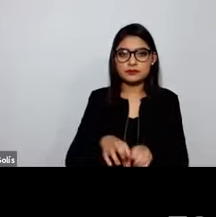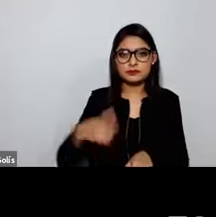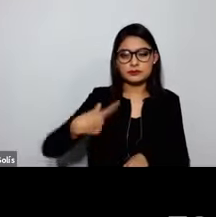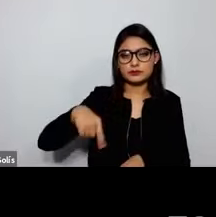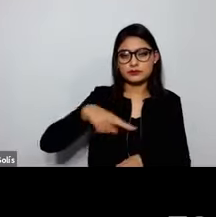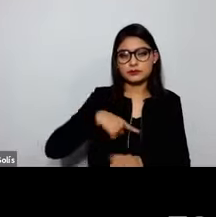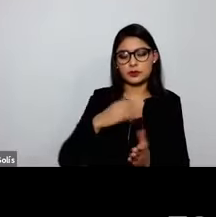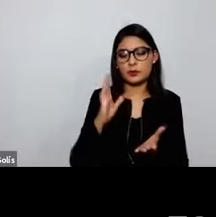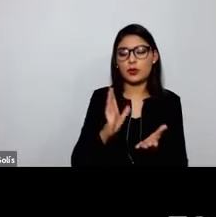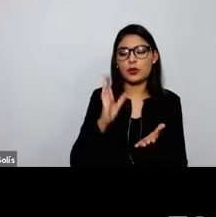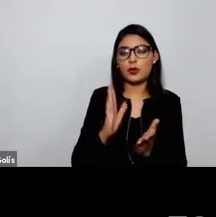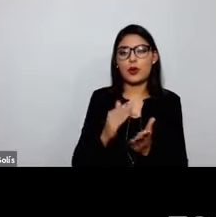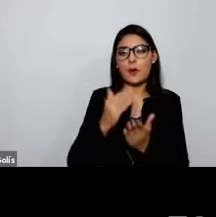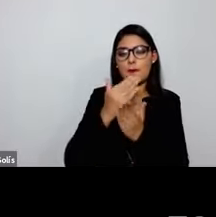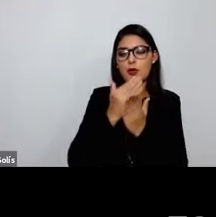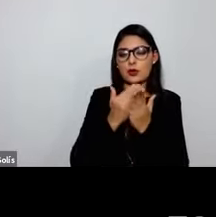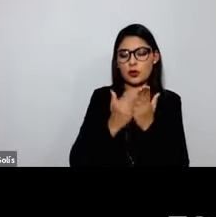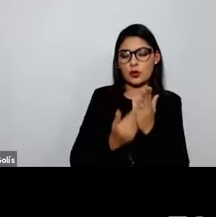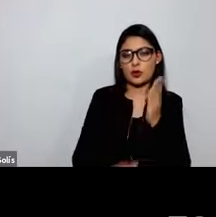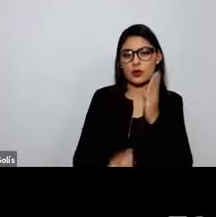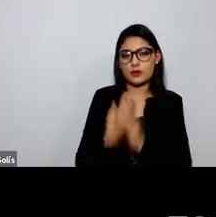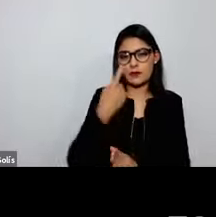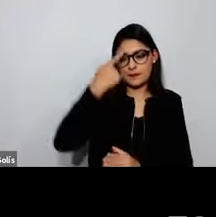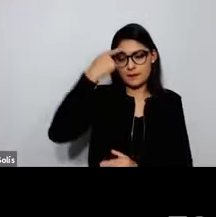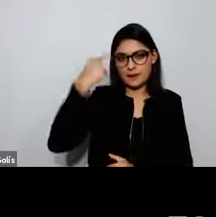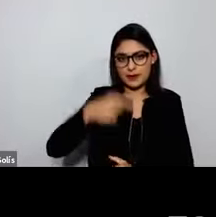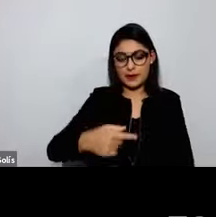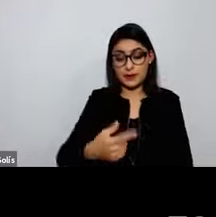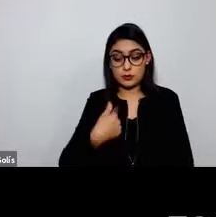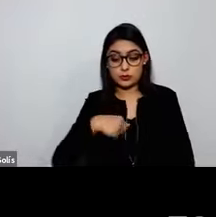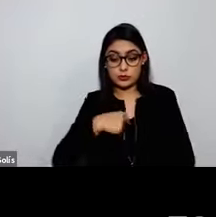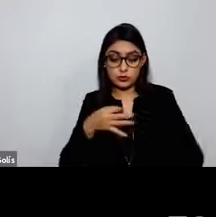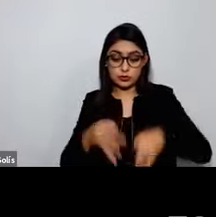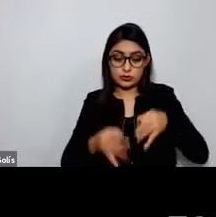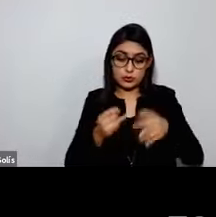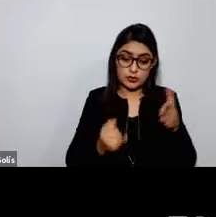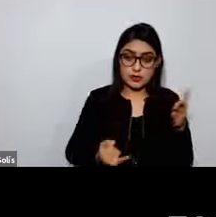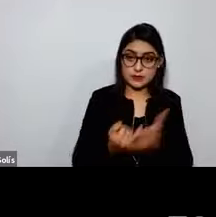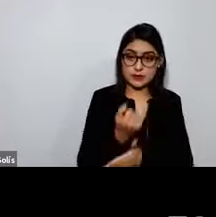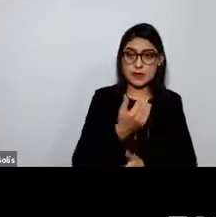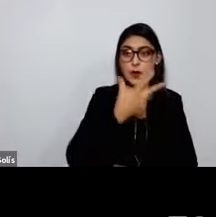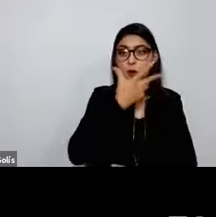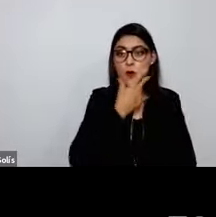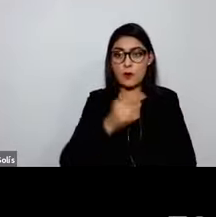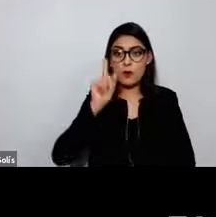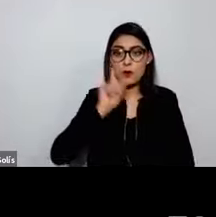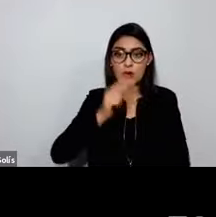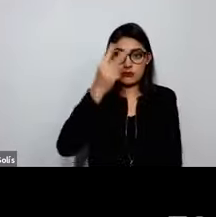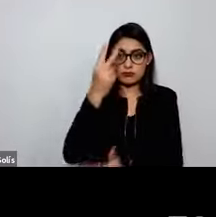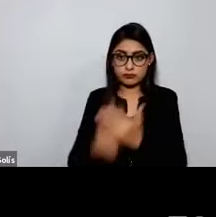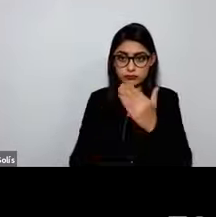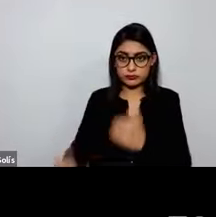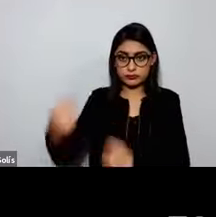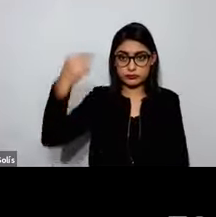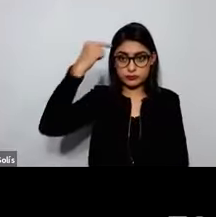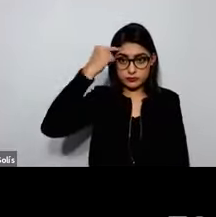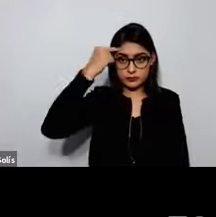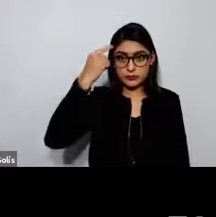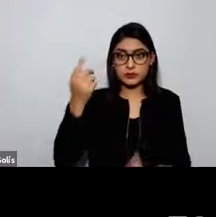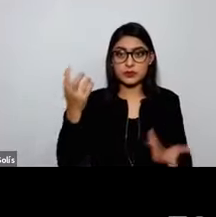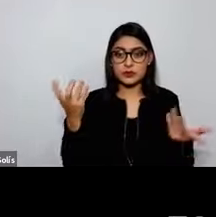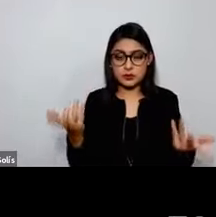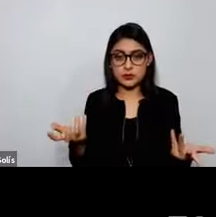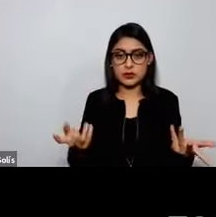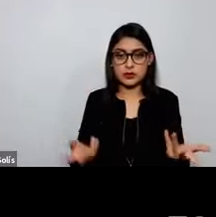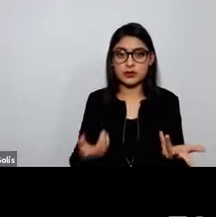con perspectiva de género. Recordemos, y siempre creo que es un punto de partida mínimo indispensable, hay que hablar desde